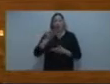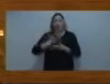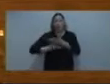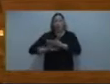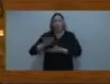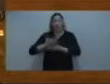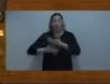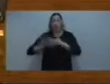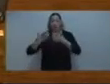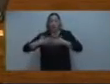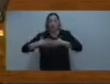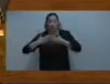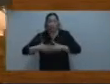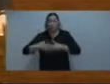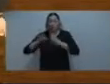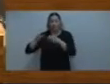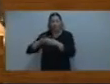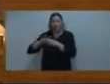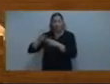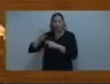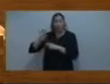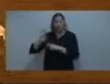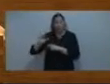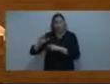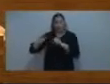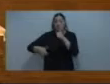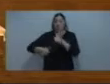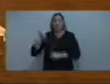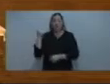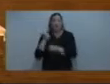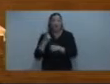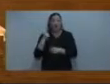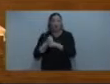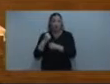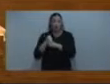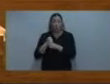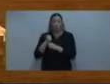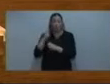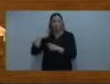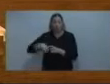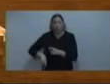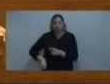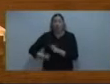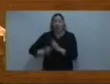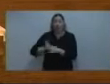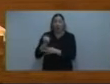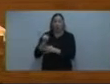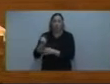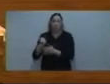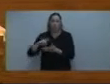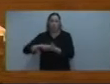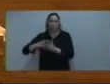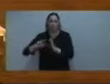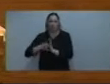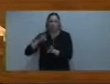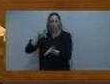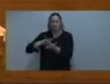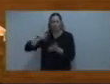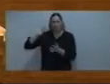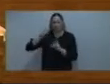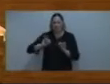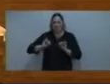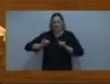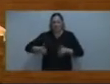funcionamiento de la UTE y con la labor desarrollada por los profesionales que han apoyado este proyecto desde su inicio en